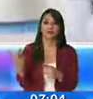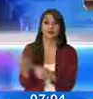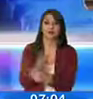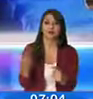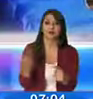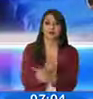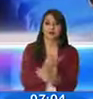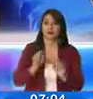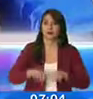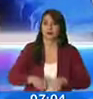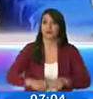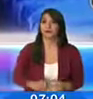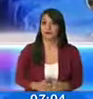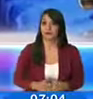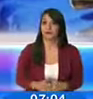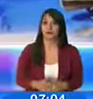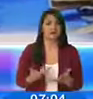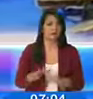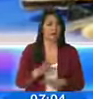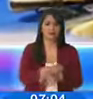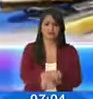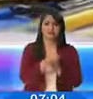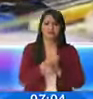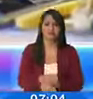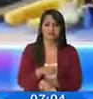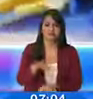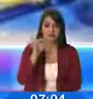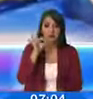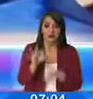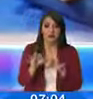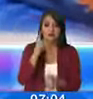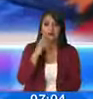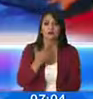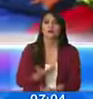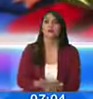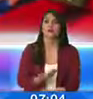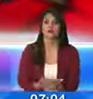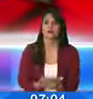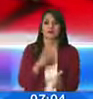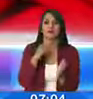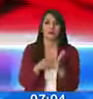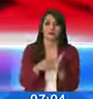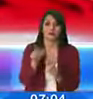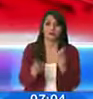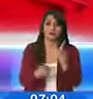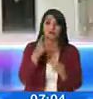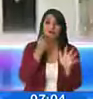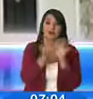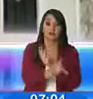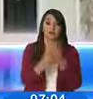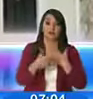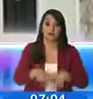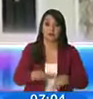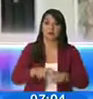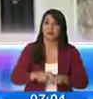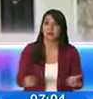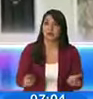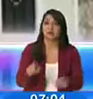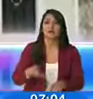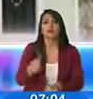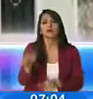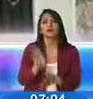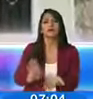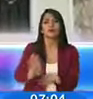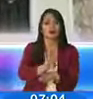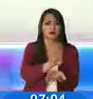dedicadas a la misma actividad y entre las evidencias se encontraron pertenencias de ciudadanos que denunciaron estos casos. Pero en ese y otros barrios de la